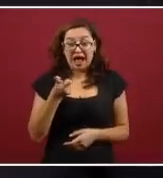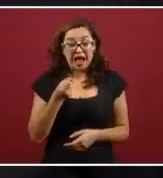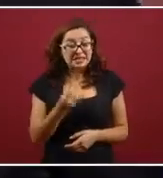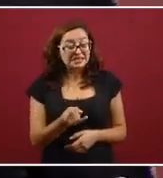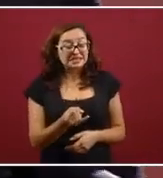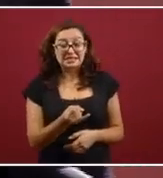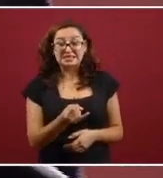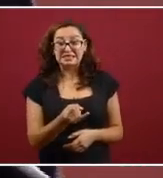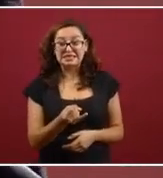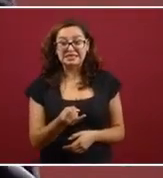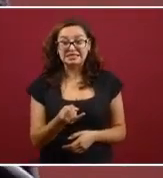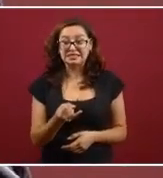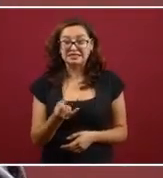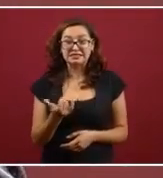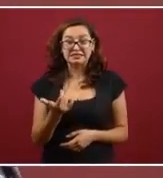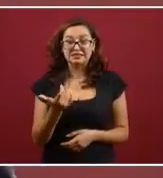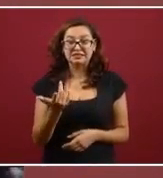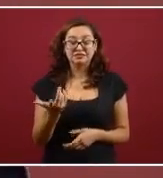cundida, llena